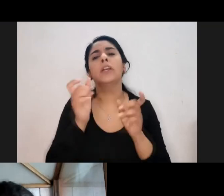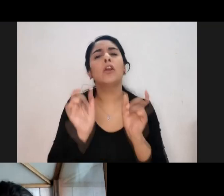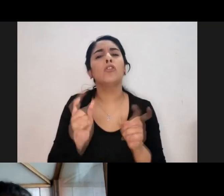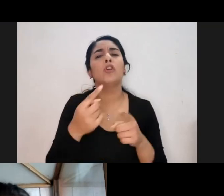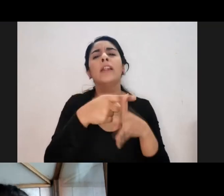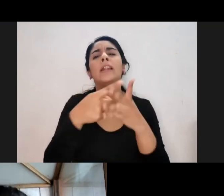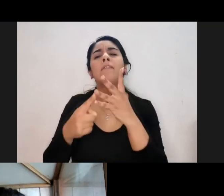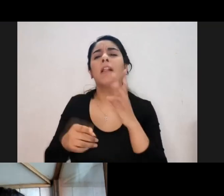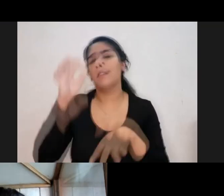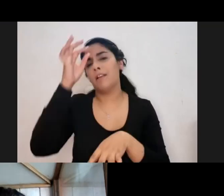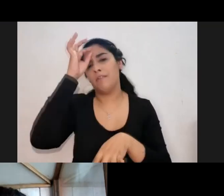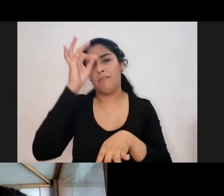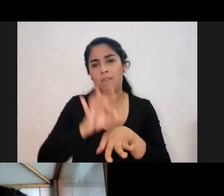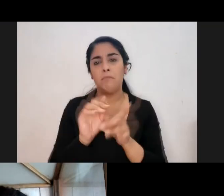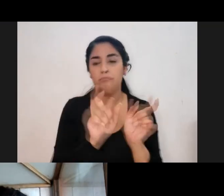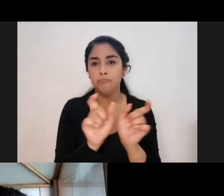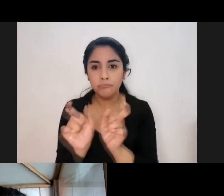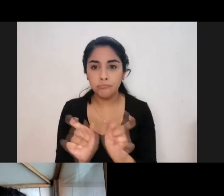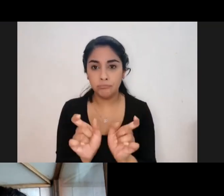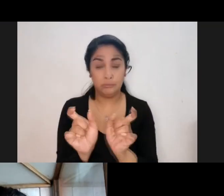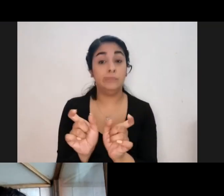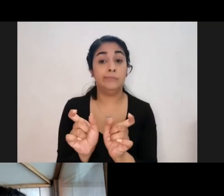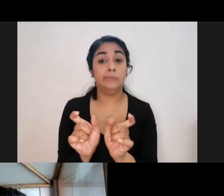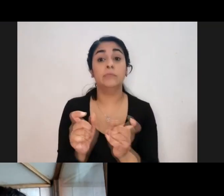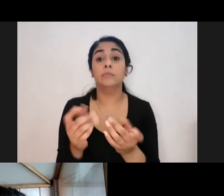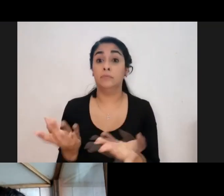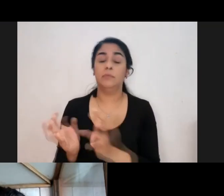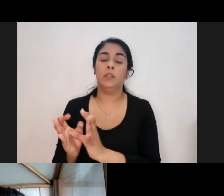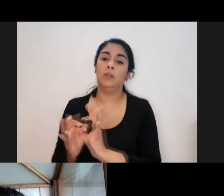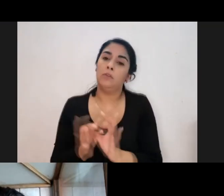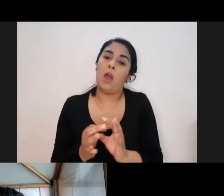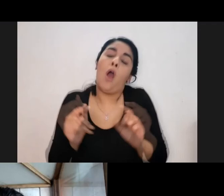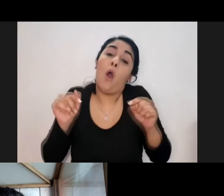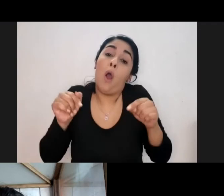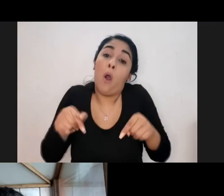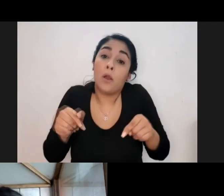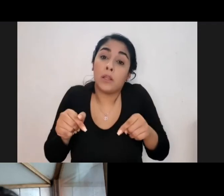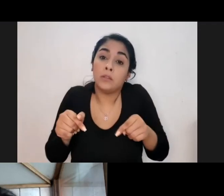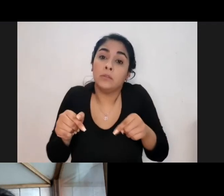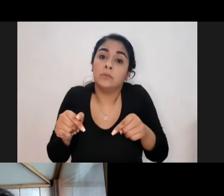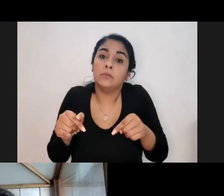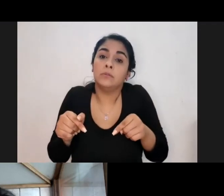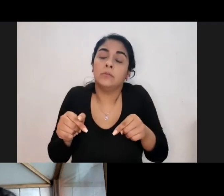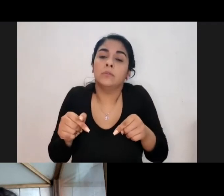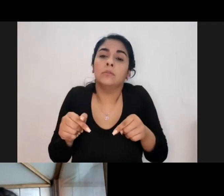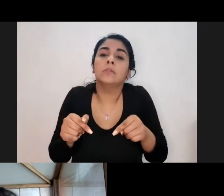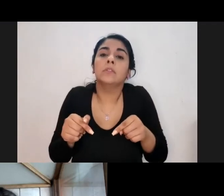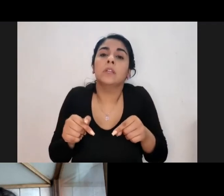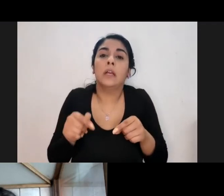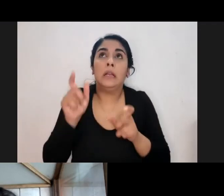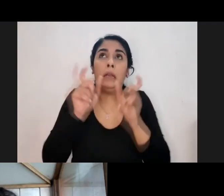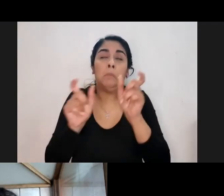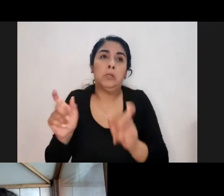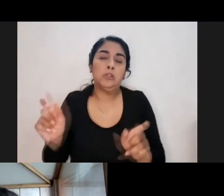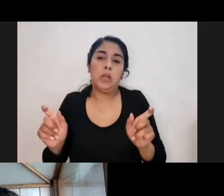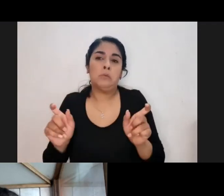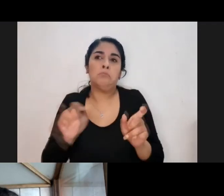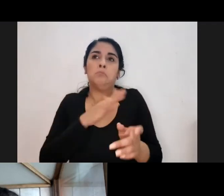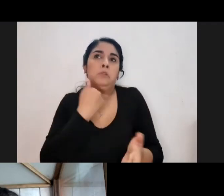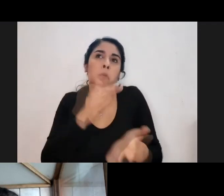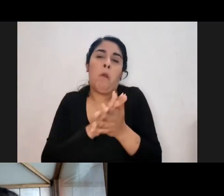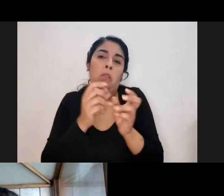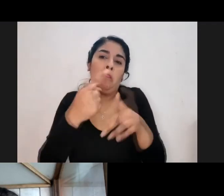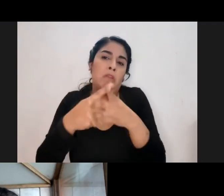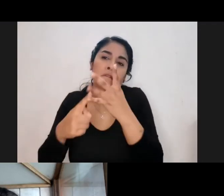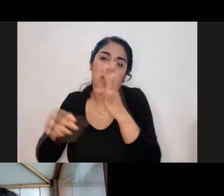infecciosas. Por lo tanto, claro, hoy día la gente se muere de diferentes patologías y SARS-CoV-2